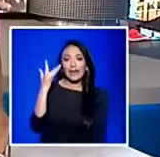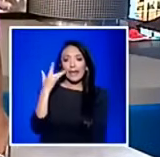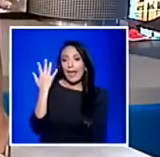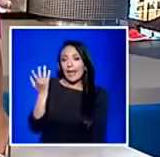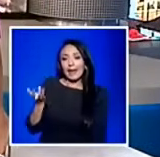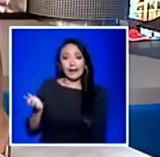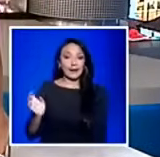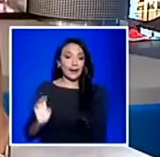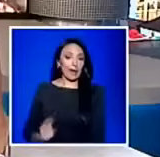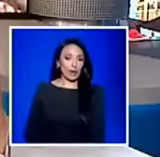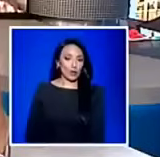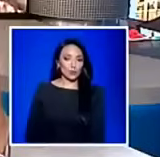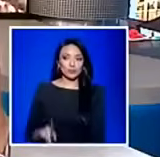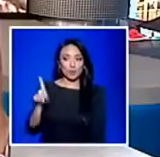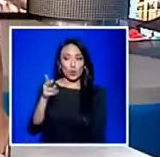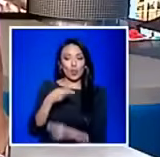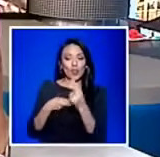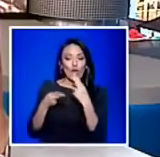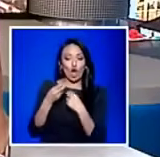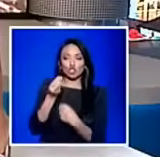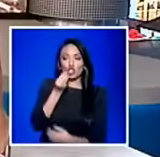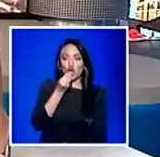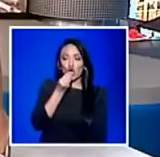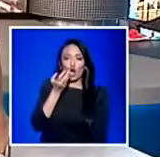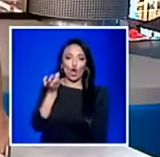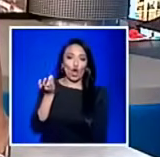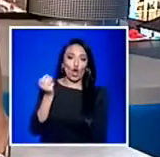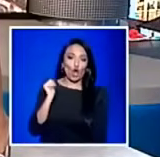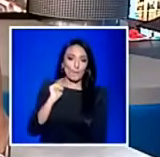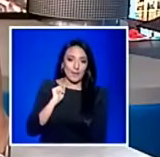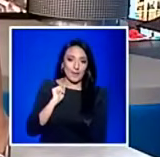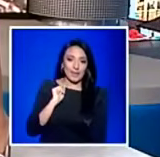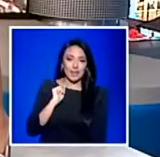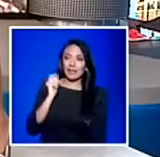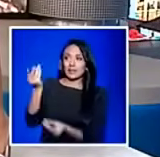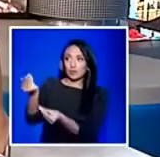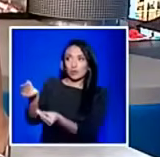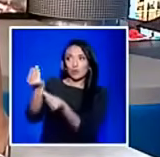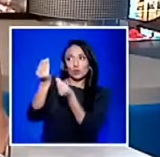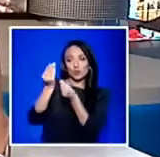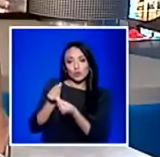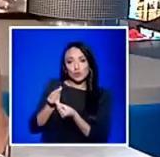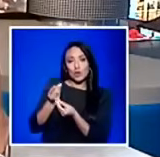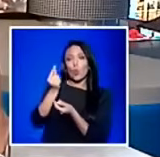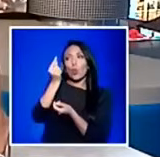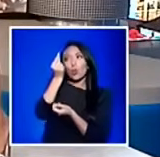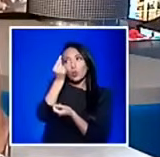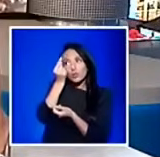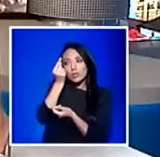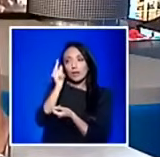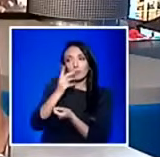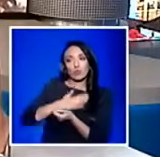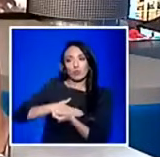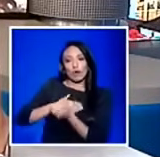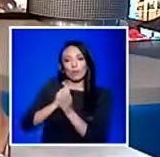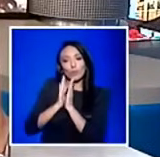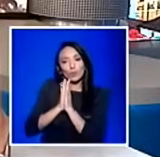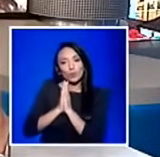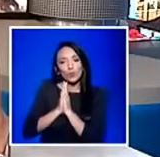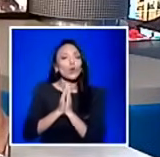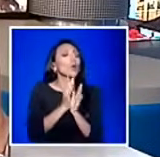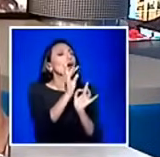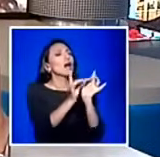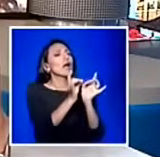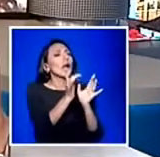qué raro que esté en un emprendimiento de comida, mi querido gatito. Ha de traernos una donita, por lo menos, ¿no? Compañero, regale